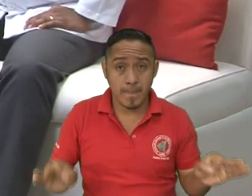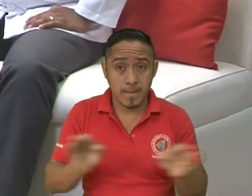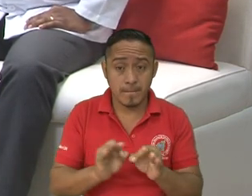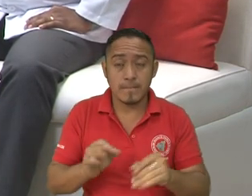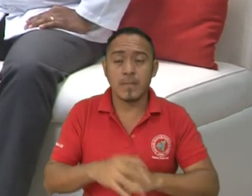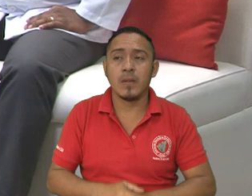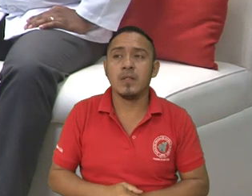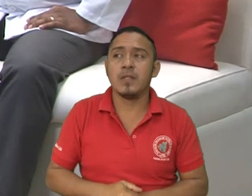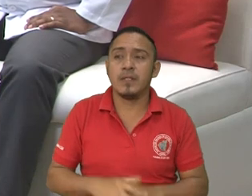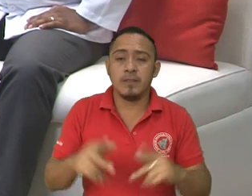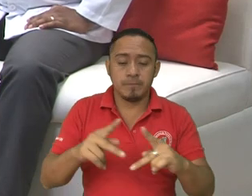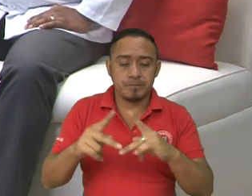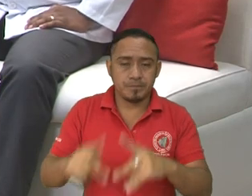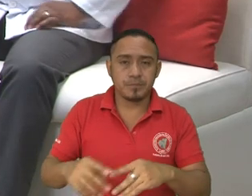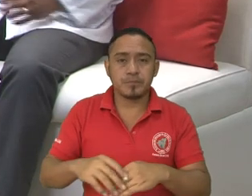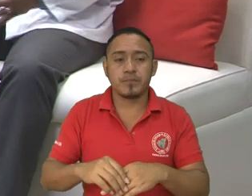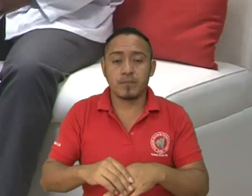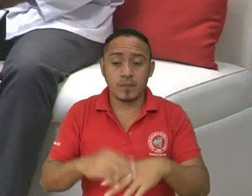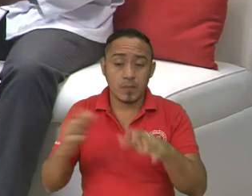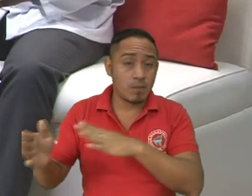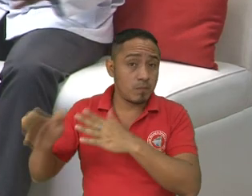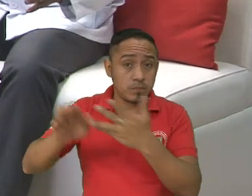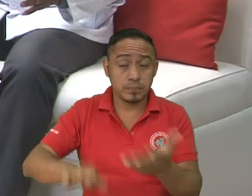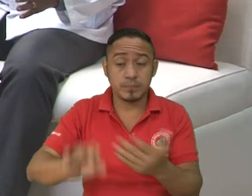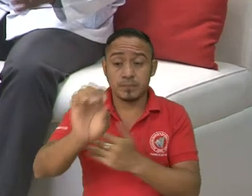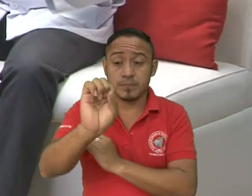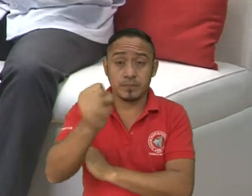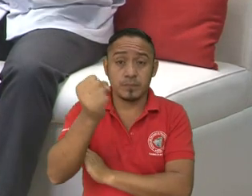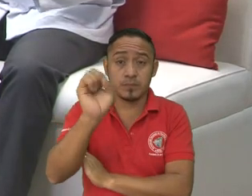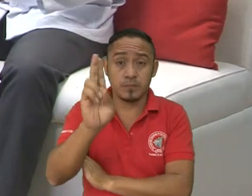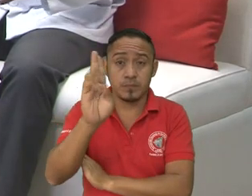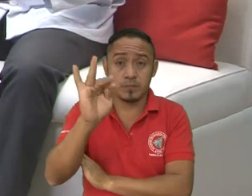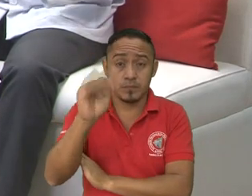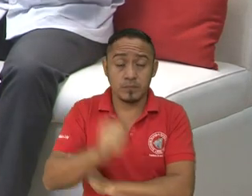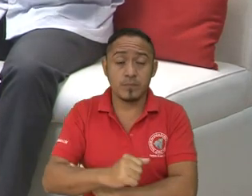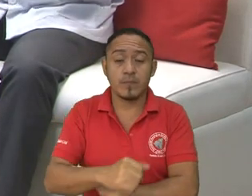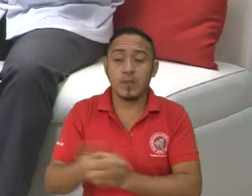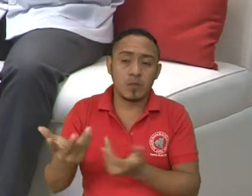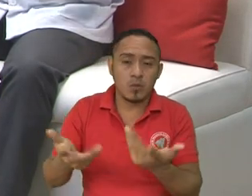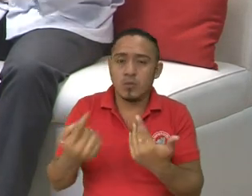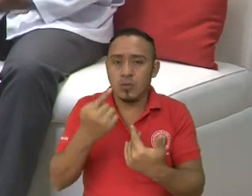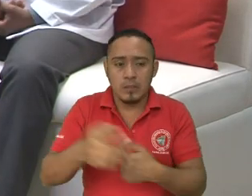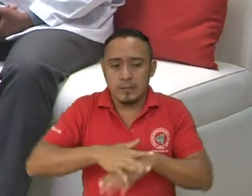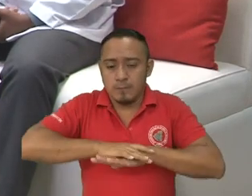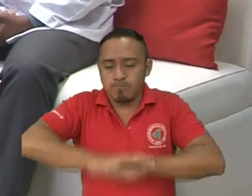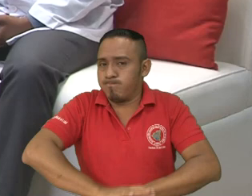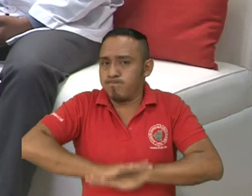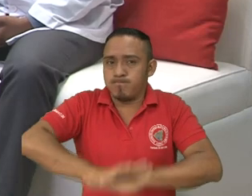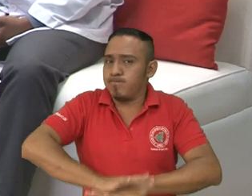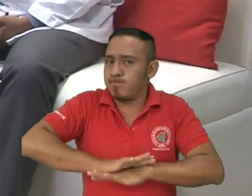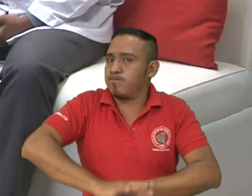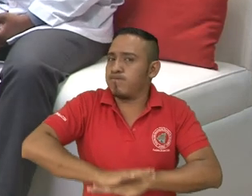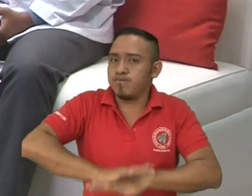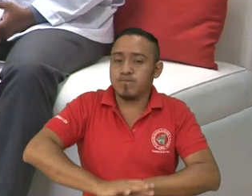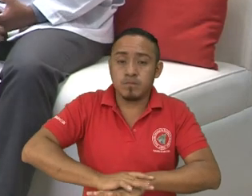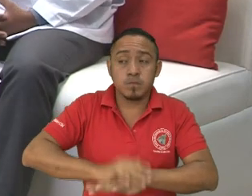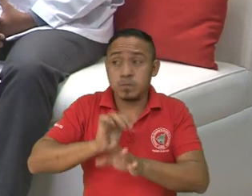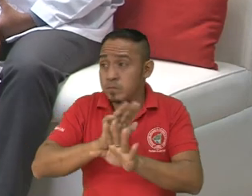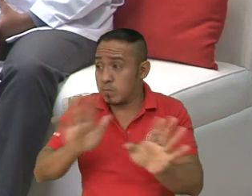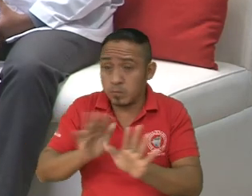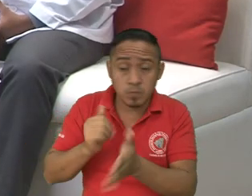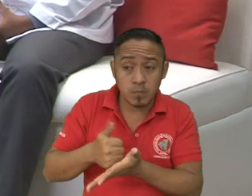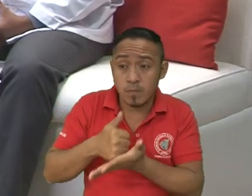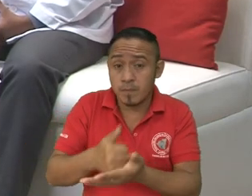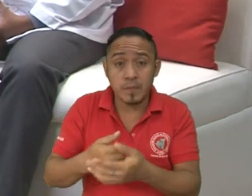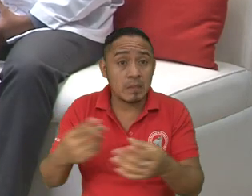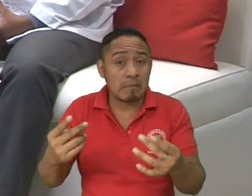momento que tenemos un paciente con muerte súbita, pues lo que queda es reanimarlo, buscar cómo revive la persona. Si no se hace